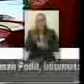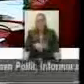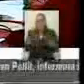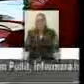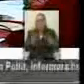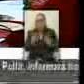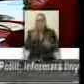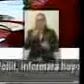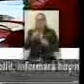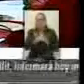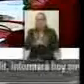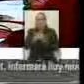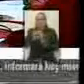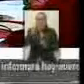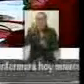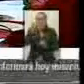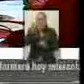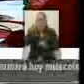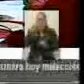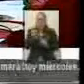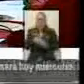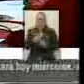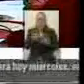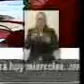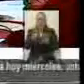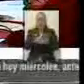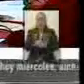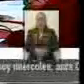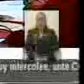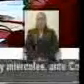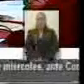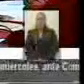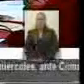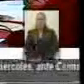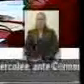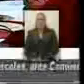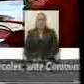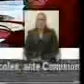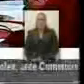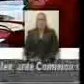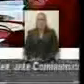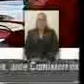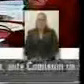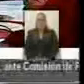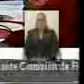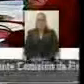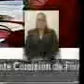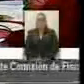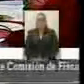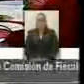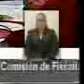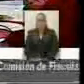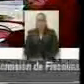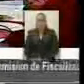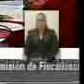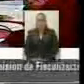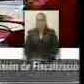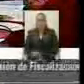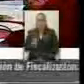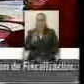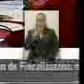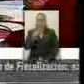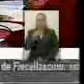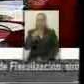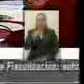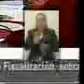en los últimos 10 años se ha duplicado en más de 10 veces. ¿Por qué? ¿Por qué el 2007 el azúcar Pomalca la vende